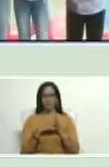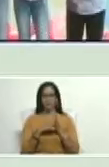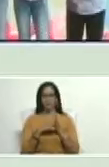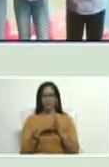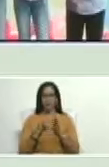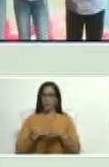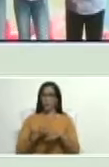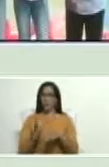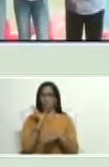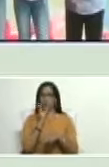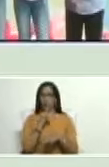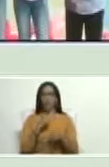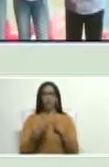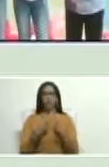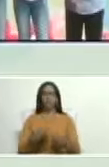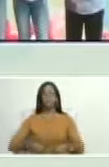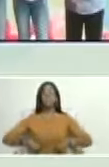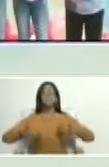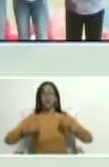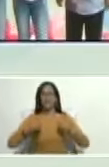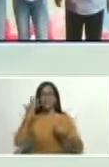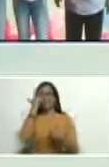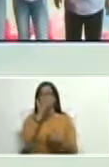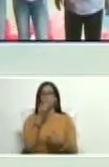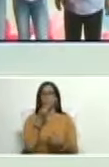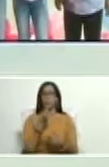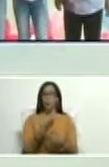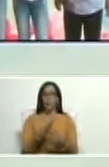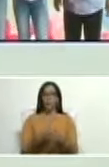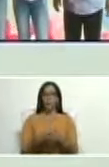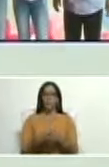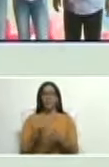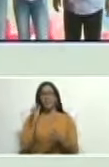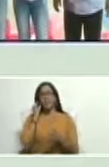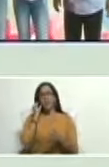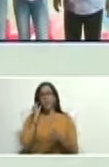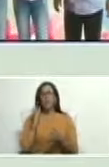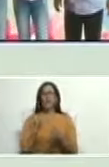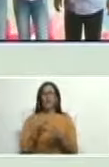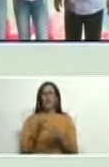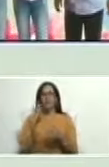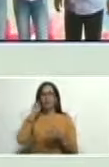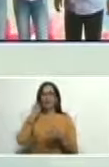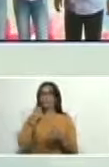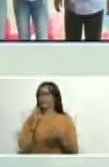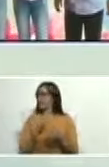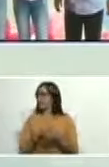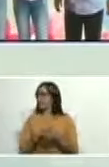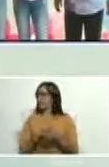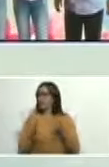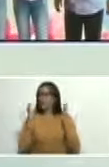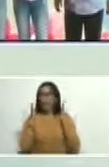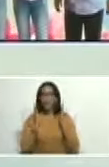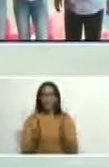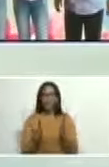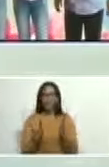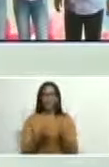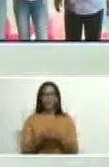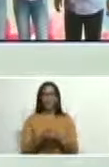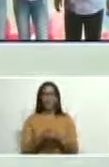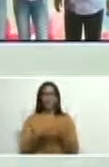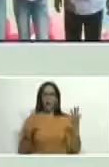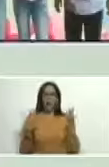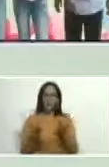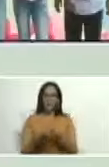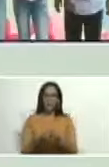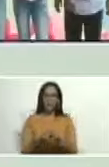Porque no hay cosa más hermosa que la mujer embarazada, atendida, acompañada,